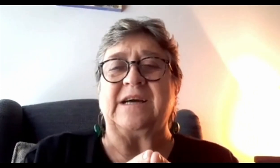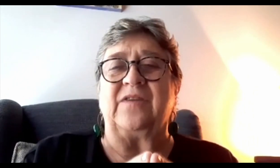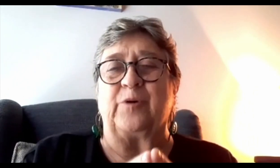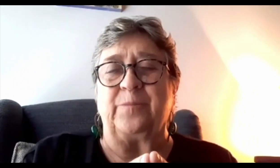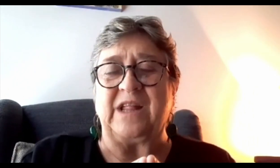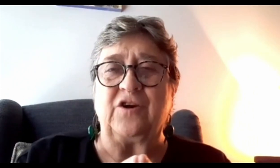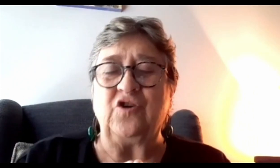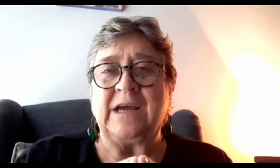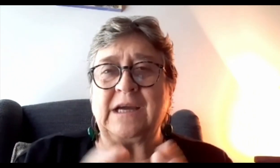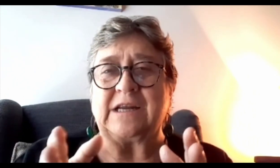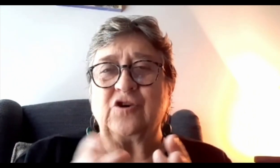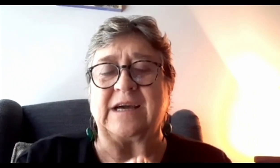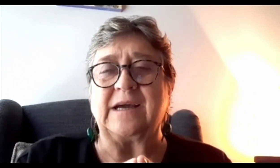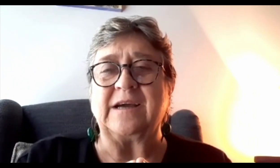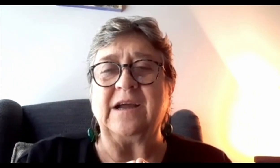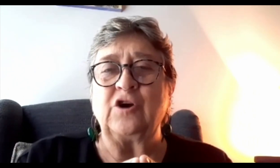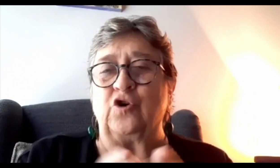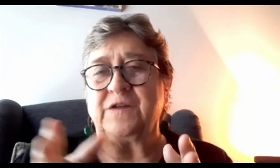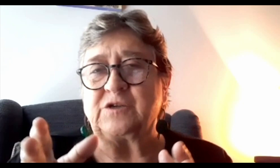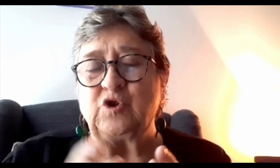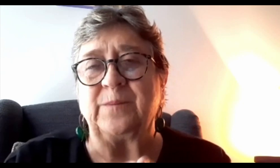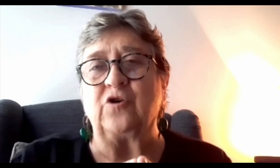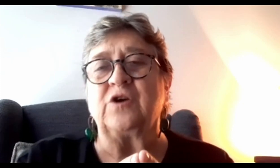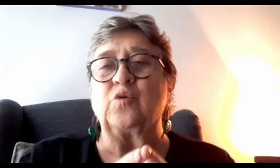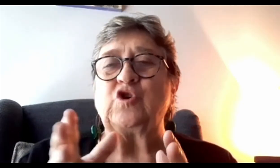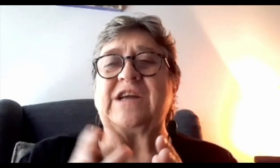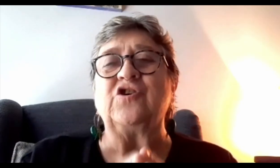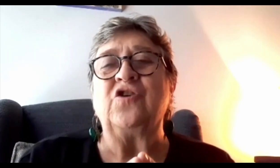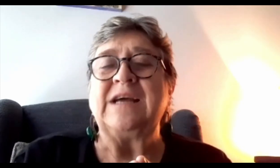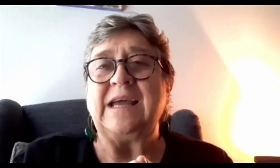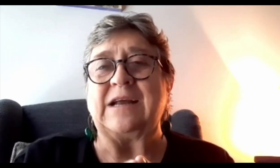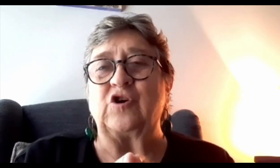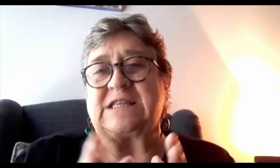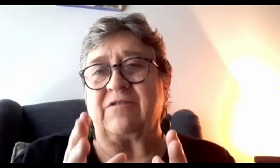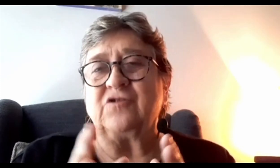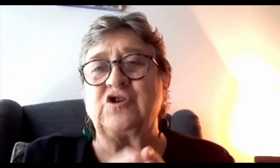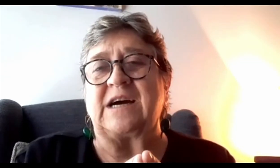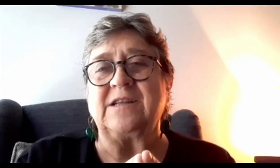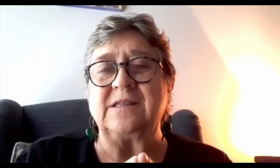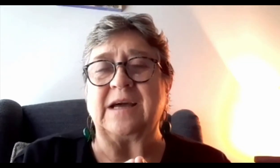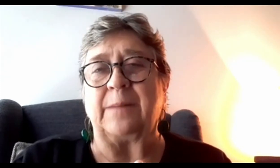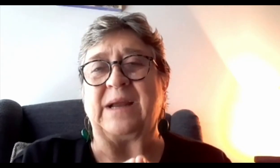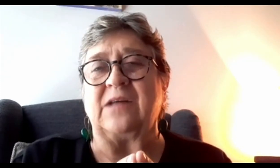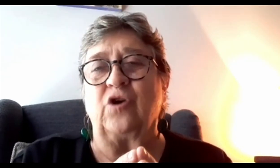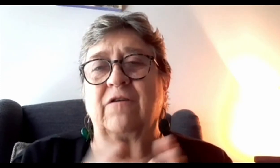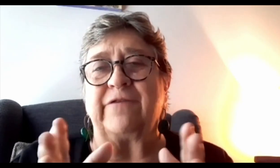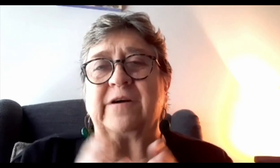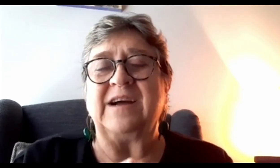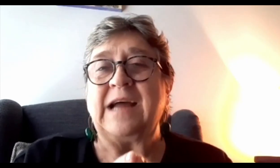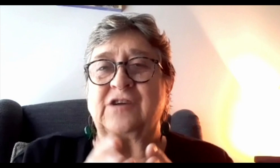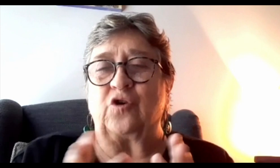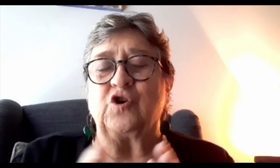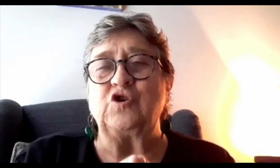siempre de por medio. Creo que conoces mucho mejor incluso que yo que lo que está haciendo esta gente aplicando la